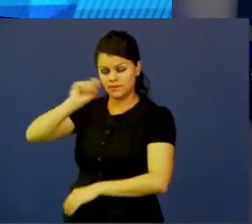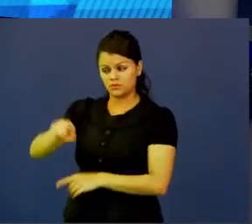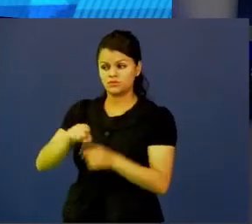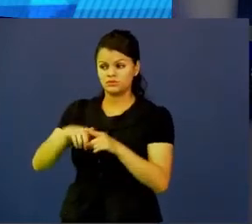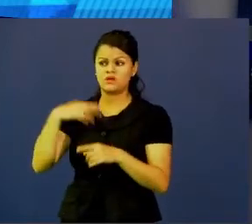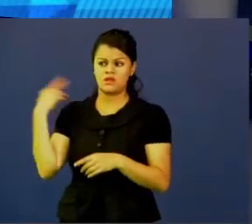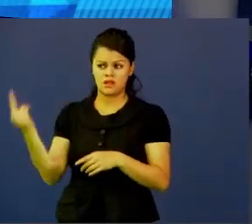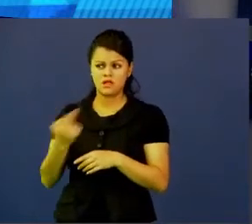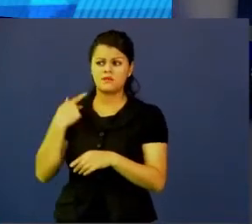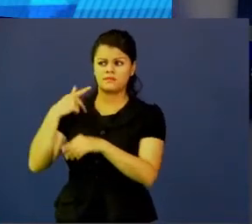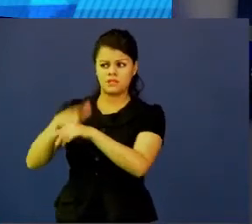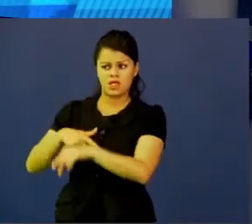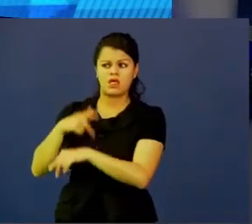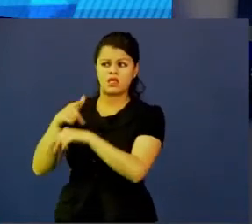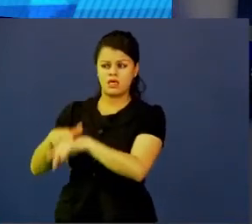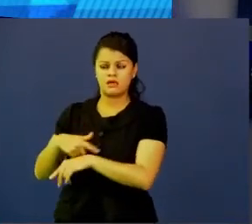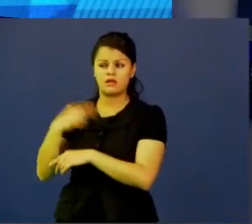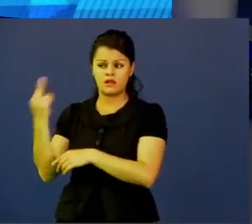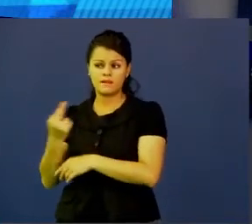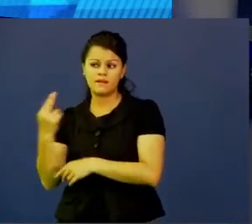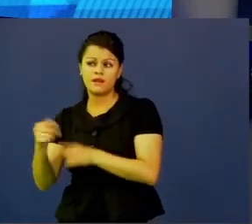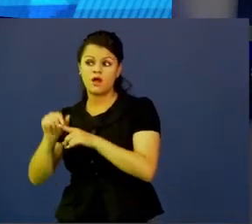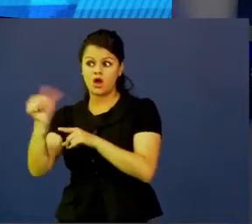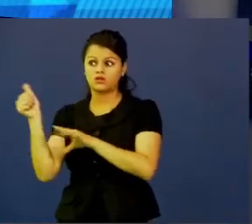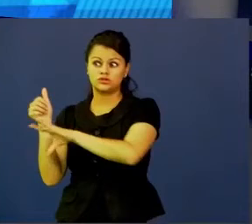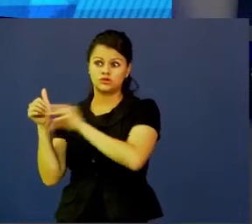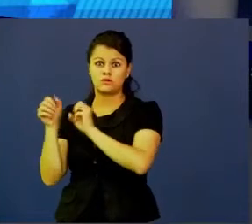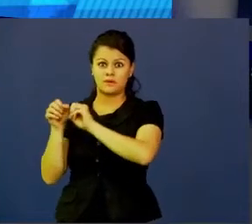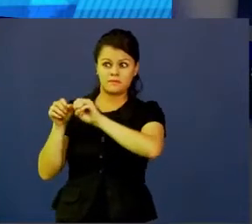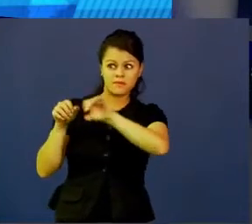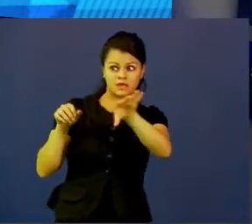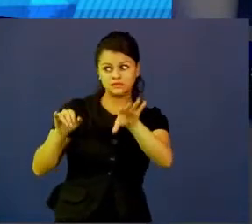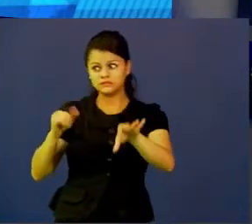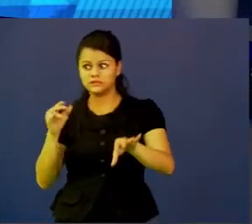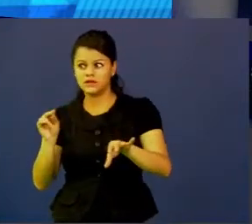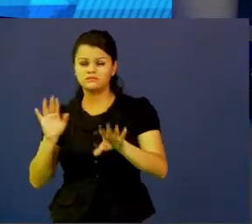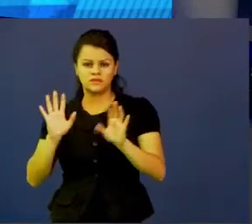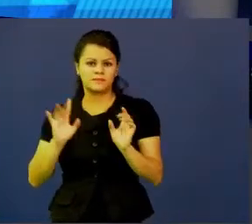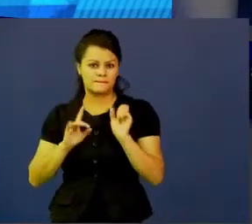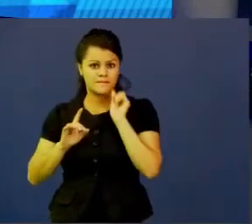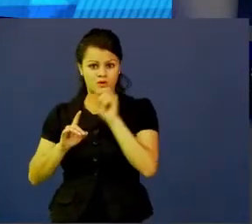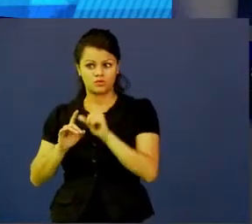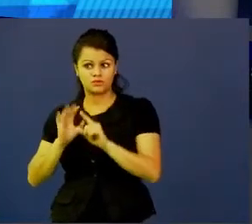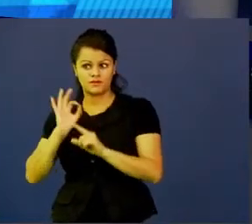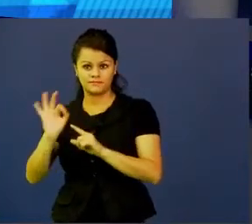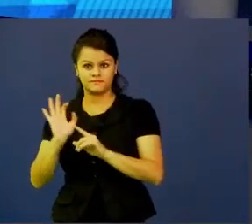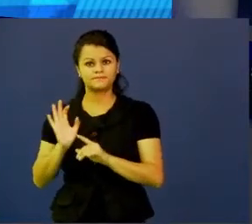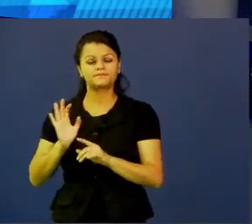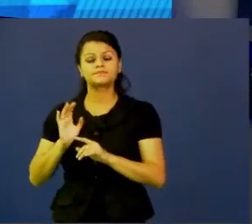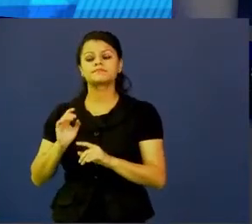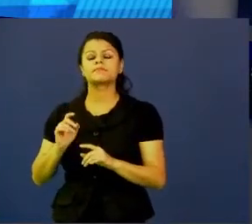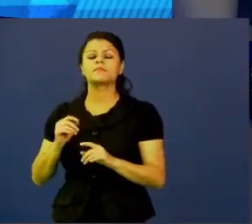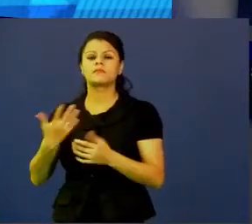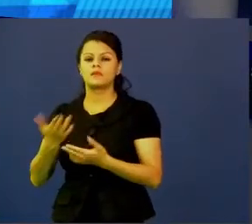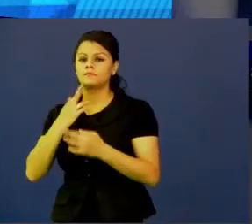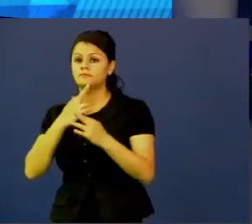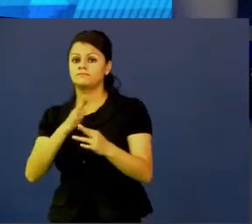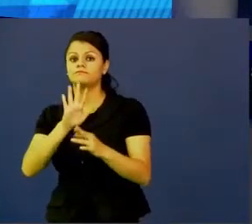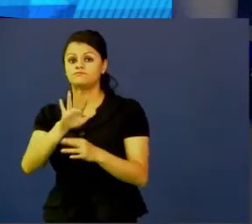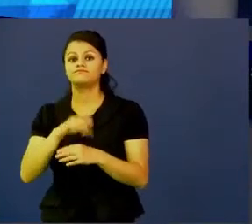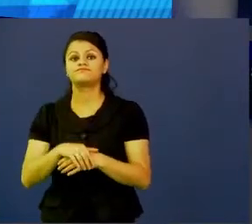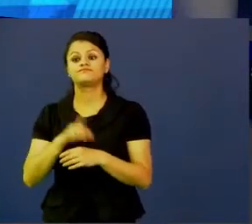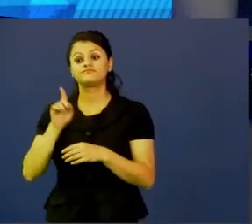hostil, con dolo, que haya sido compartido por otros, cuando preguntan bien, la incidencia del ciberacoso no supera